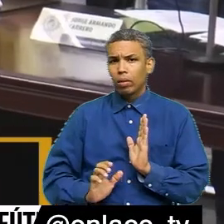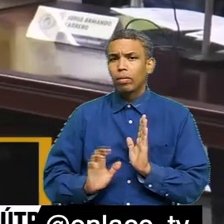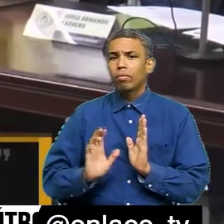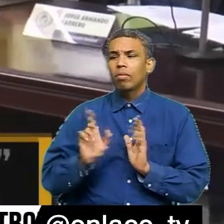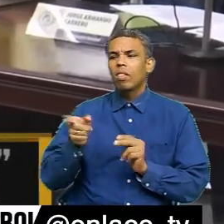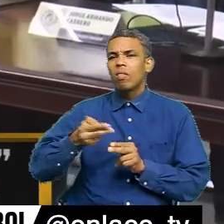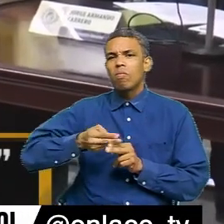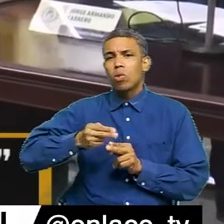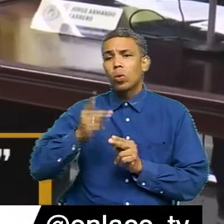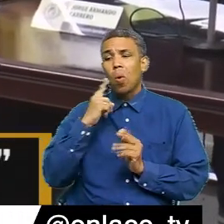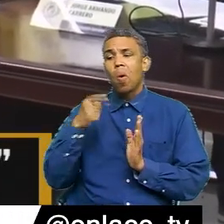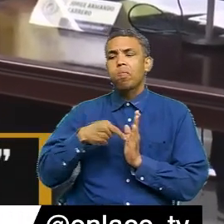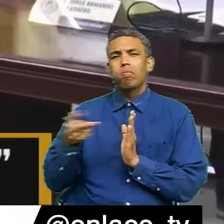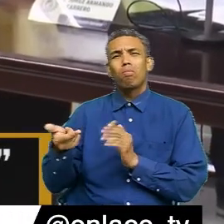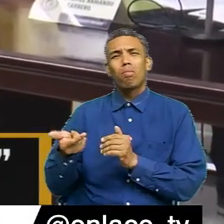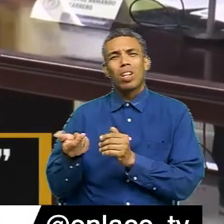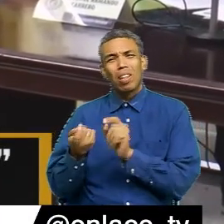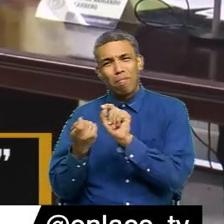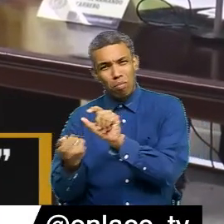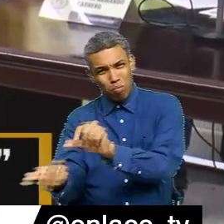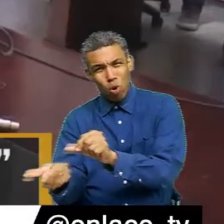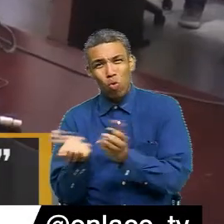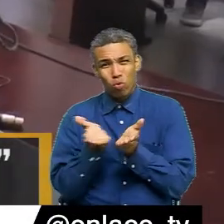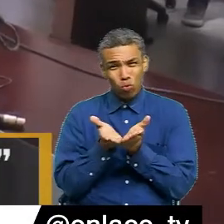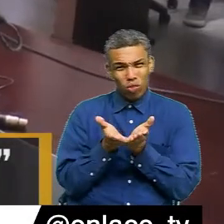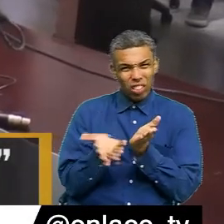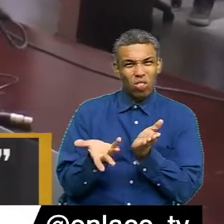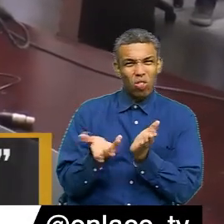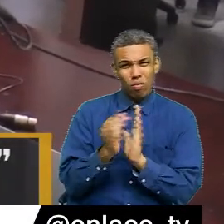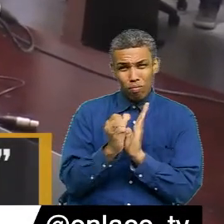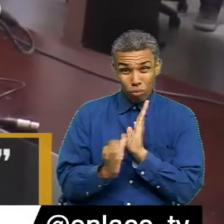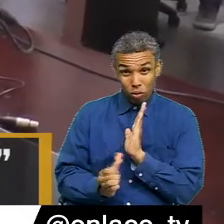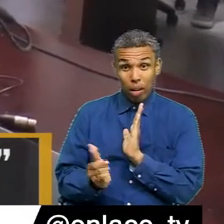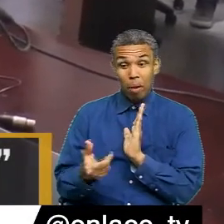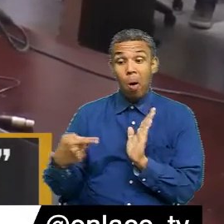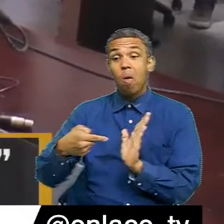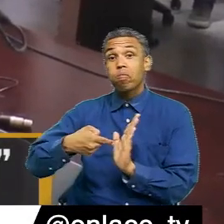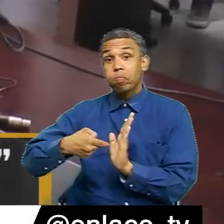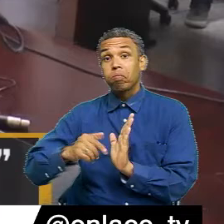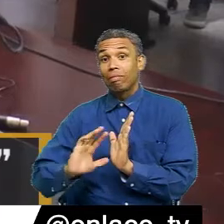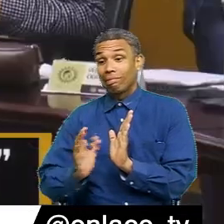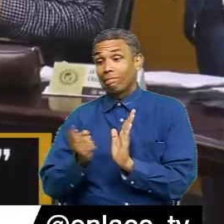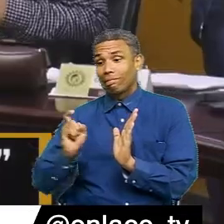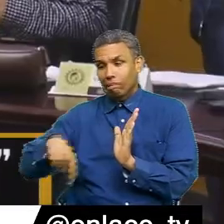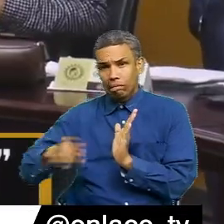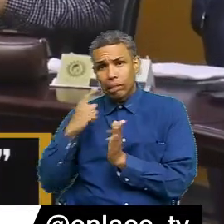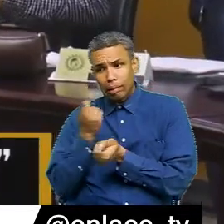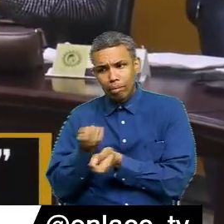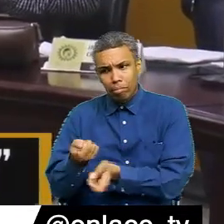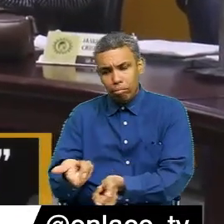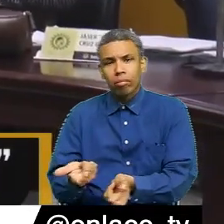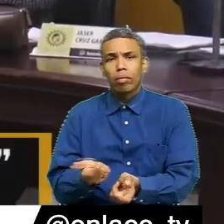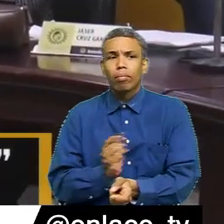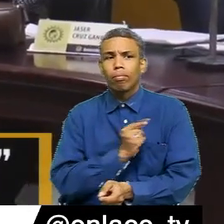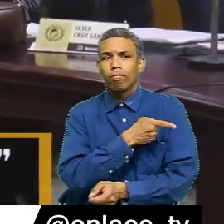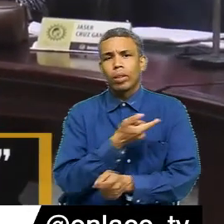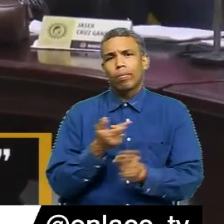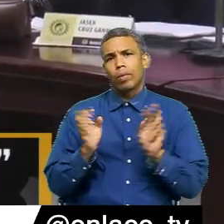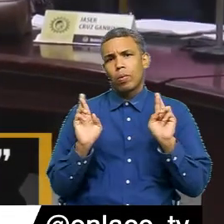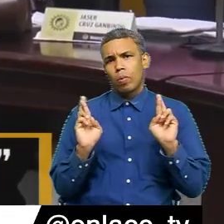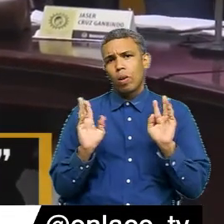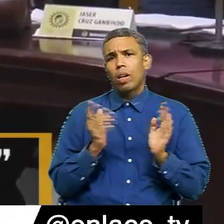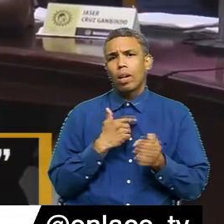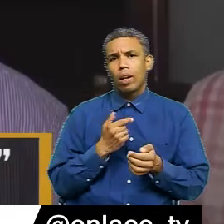la llegada de los corporados nuevamente al Consejo Municipal. Asegura que espera que con ese descanso lleguen las buenas nuevas para la ciudad.